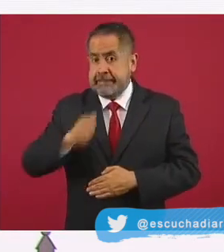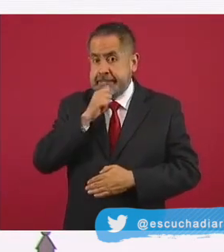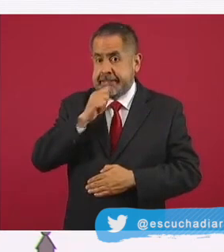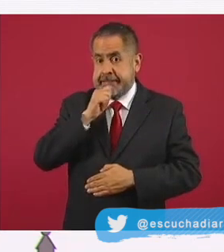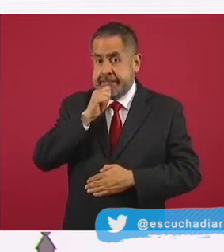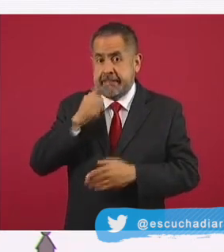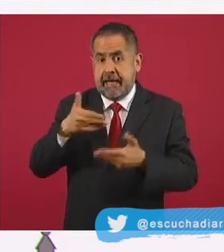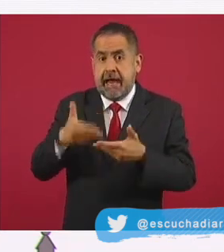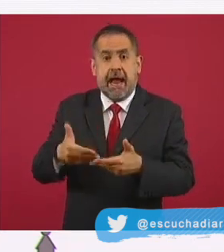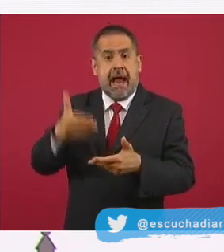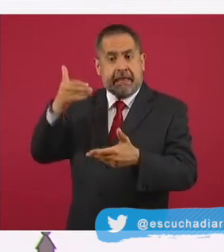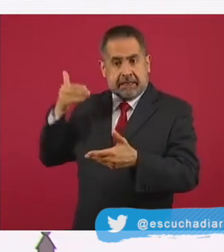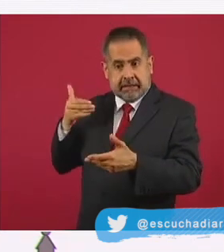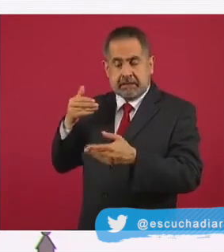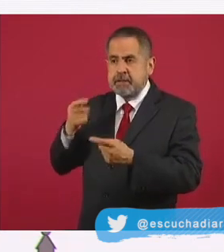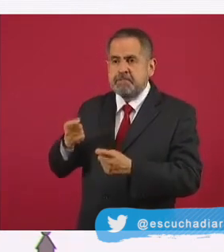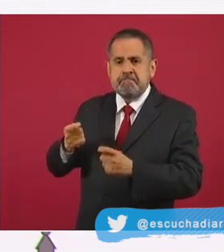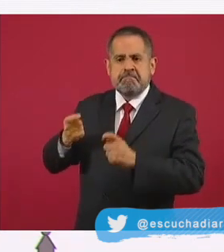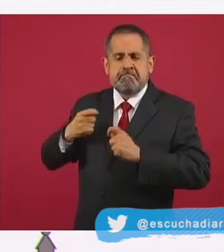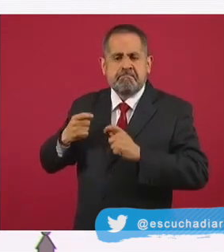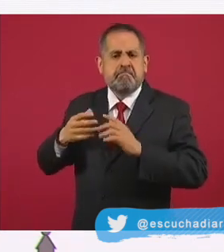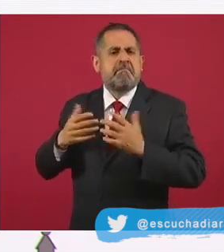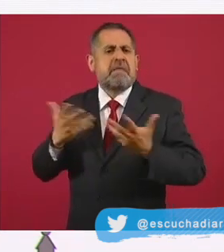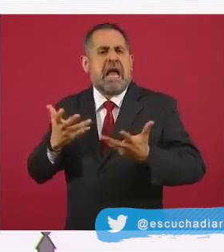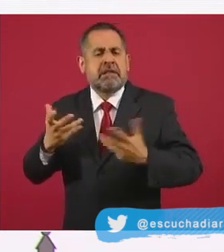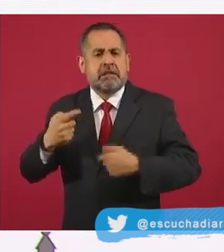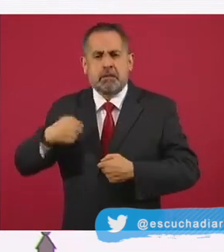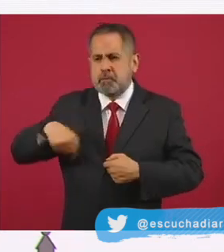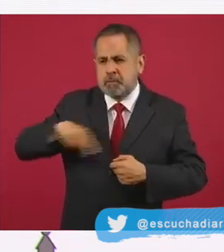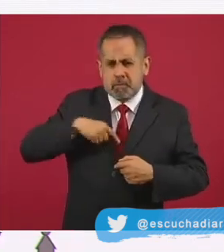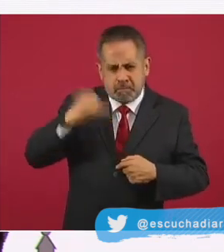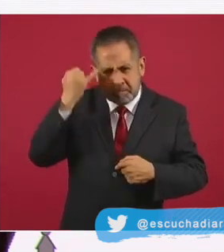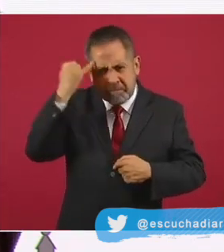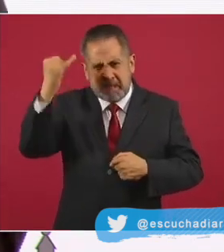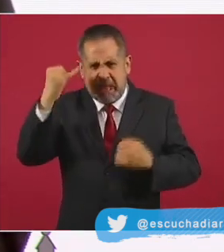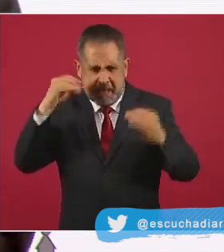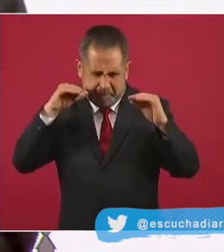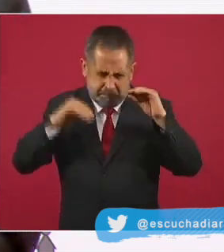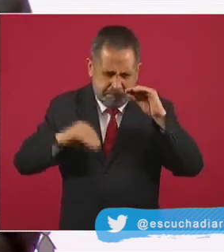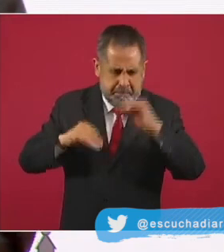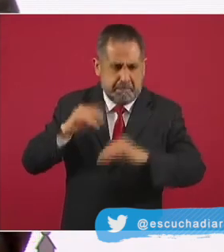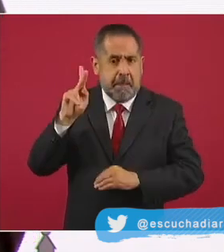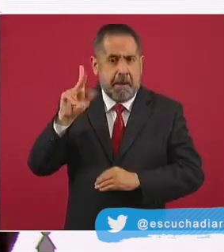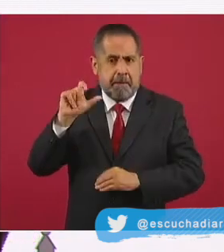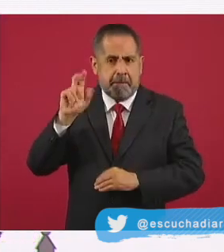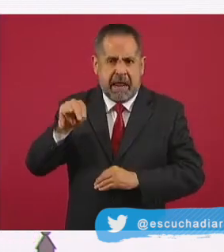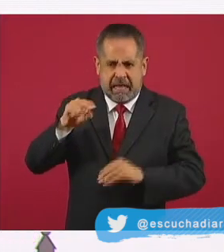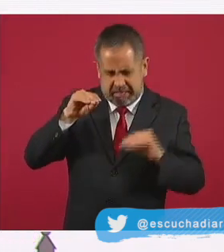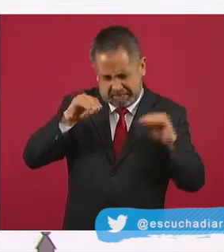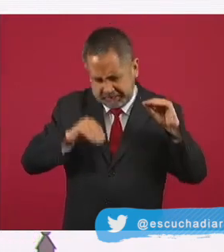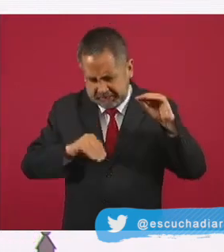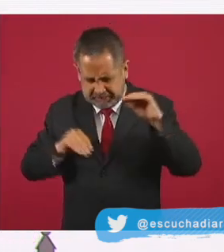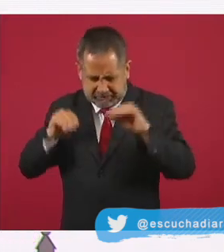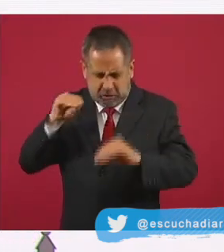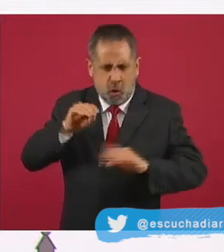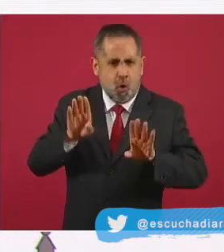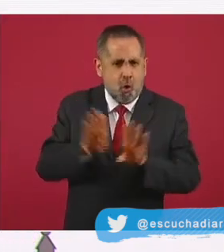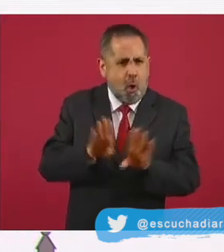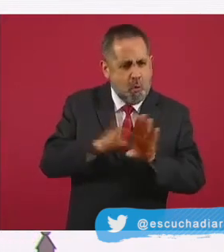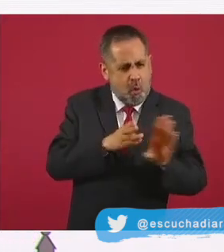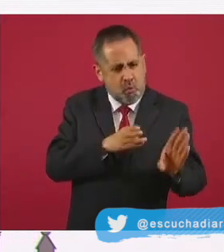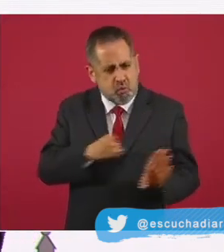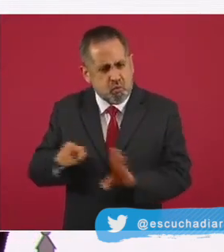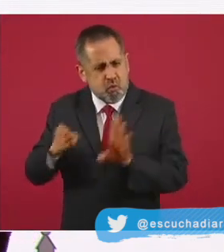República, fuimos elaborando un plan de desarrollo que surgió de muchos años de